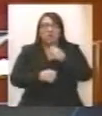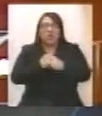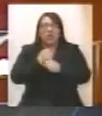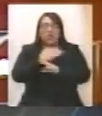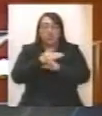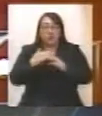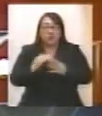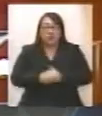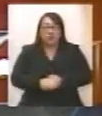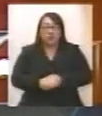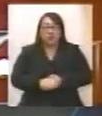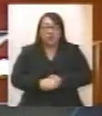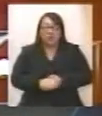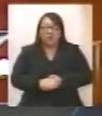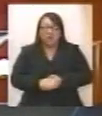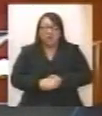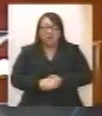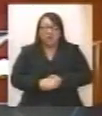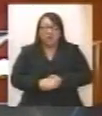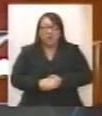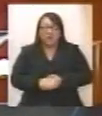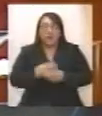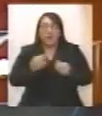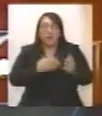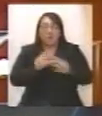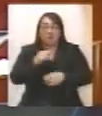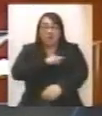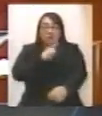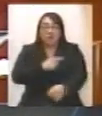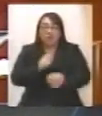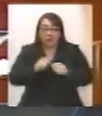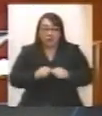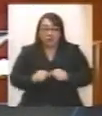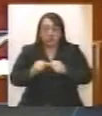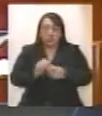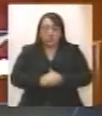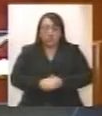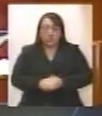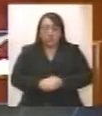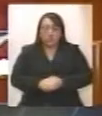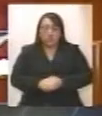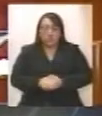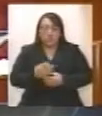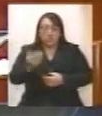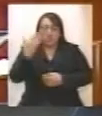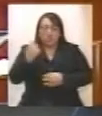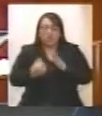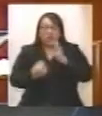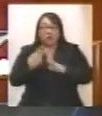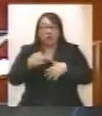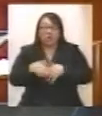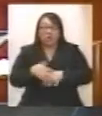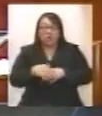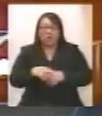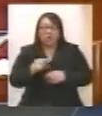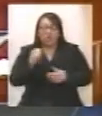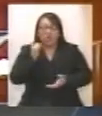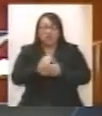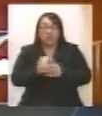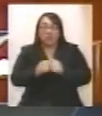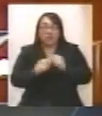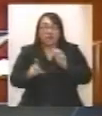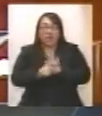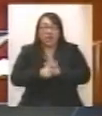medio. Como parte de este esfuerzo continuo, el pasado 12 de julio se promulgó la